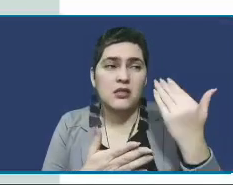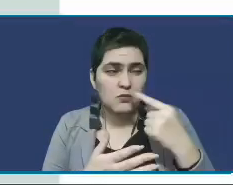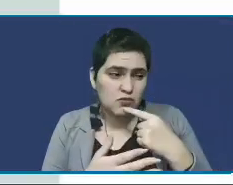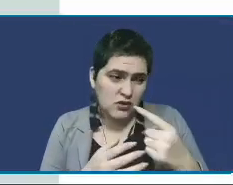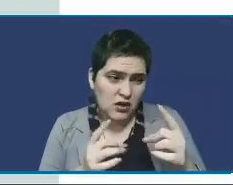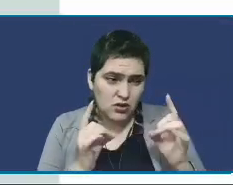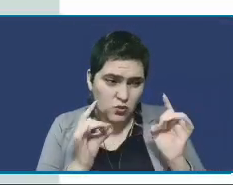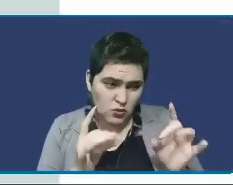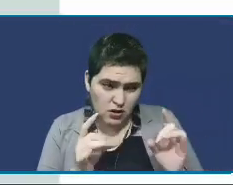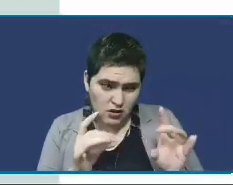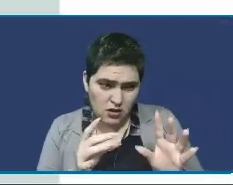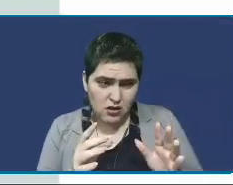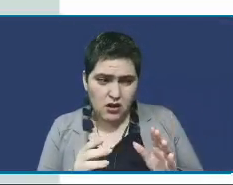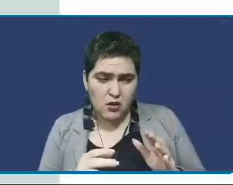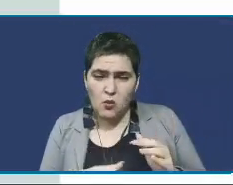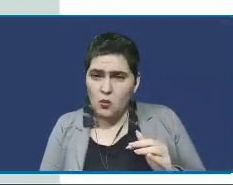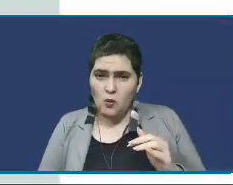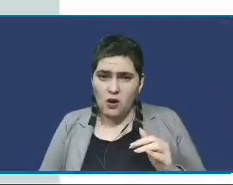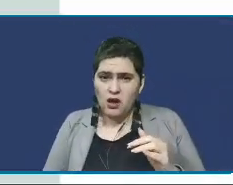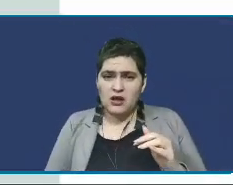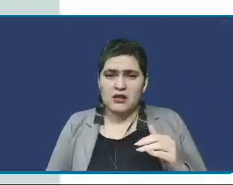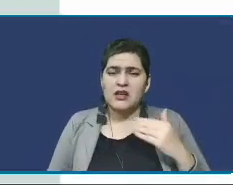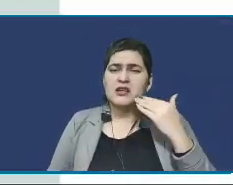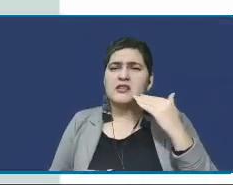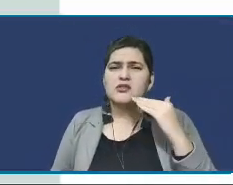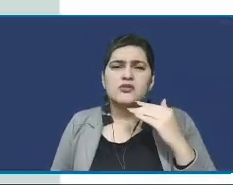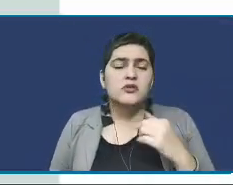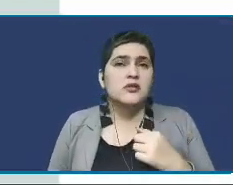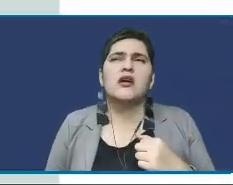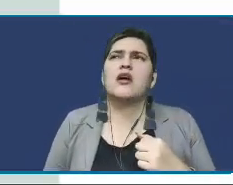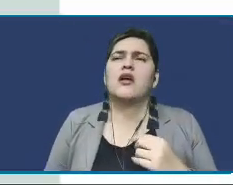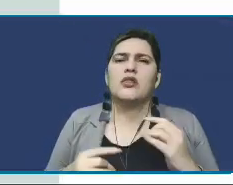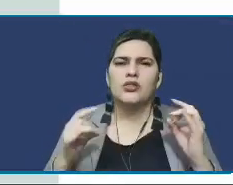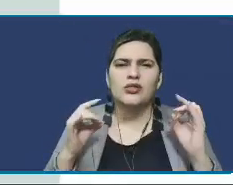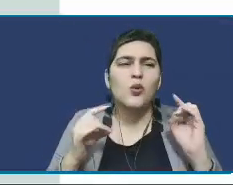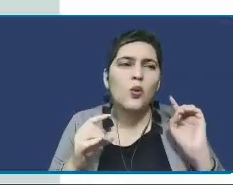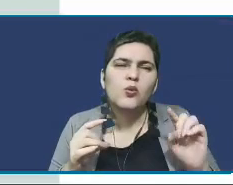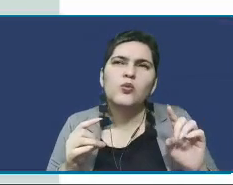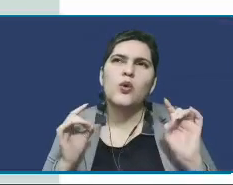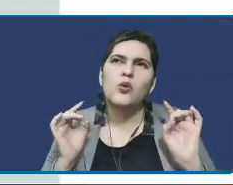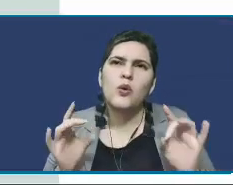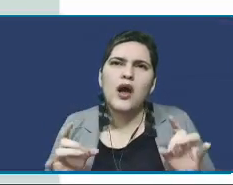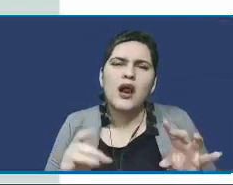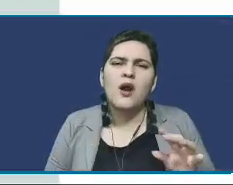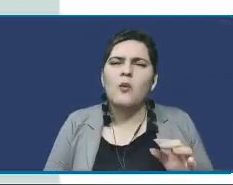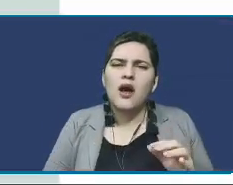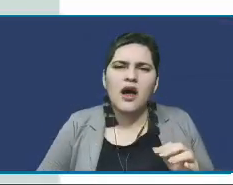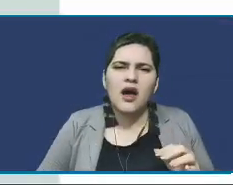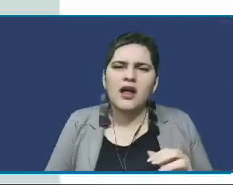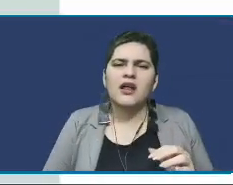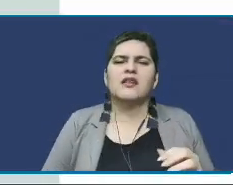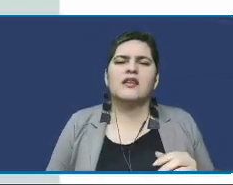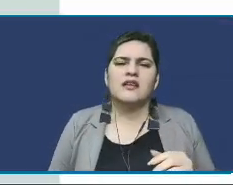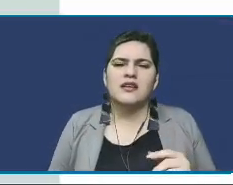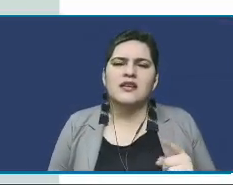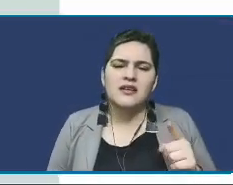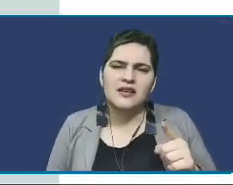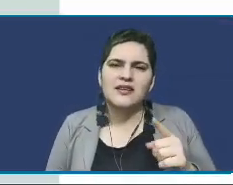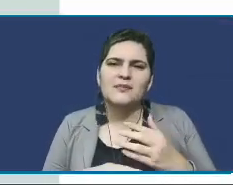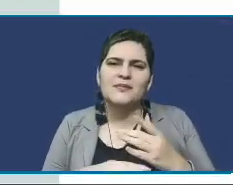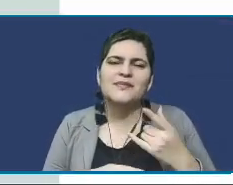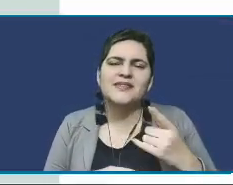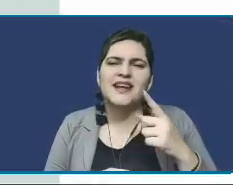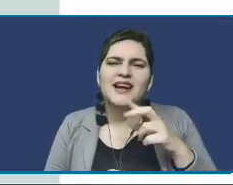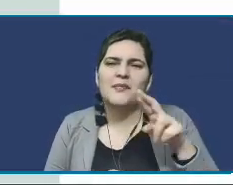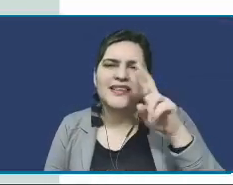Entonces, a lo mejor mi niño va a repetir en alguna situación X, te duele la guatita, una ecolalia retardada en relación a lo